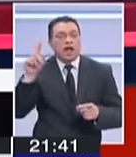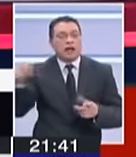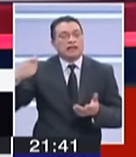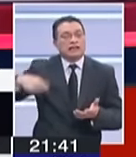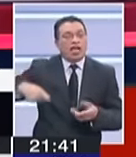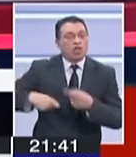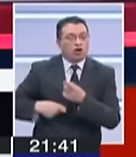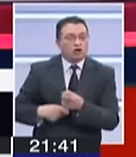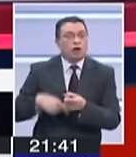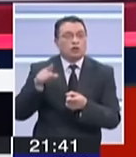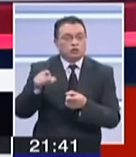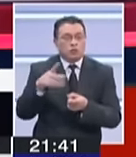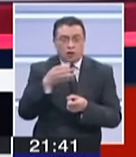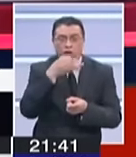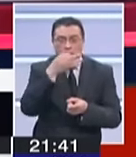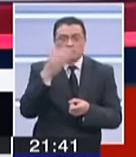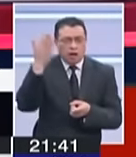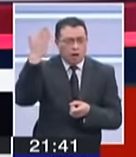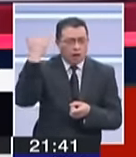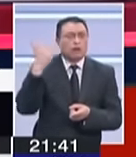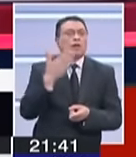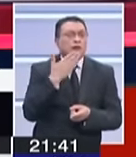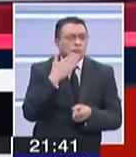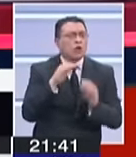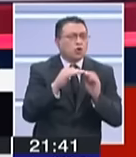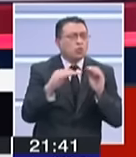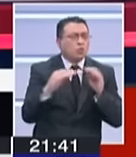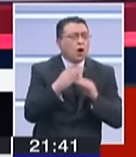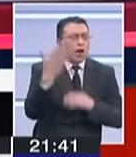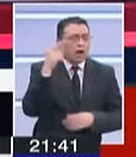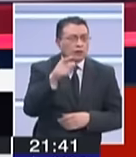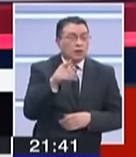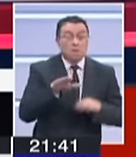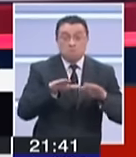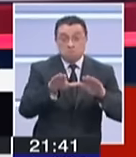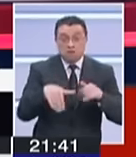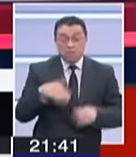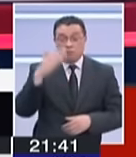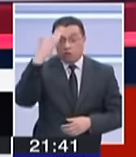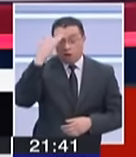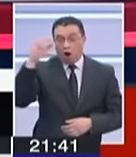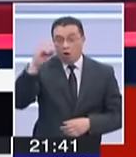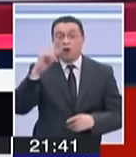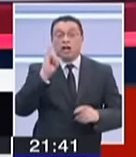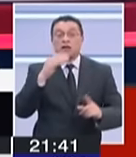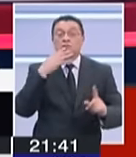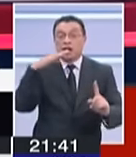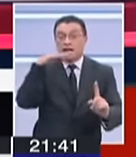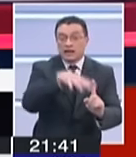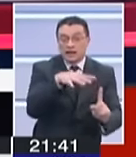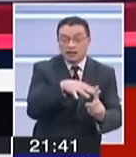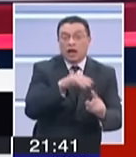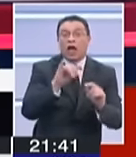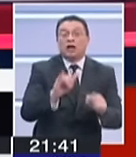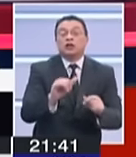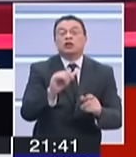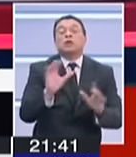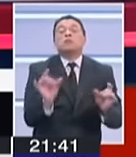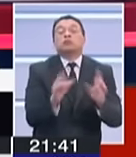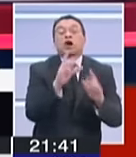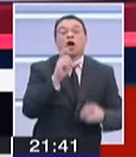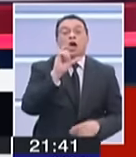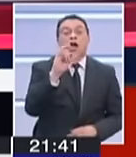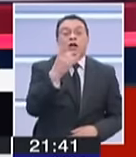algo mencionó en algún minuto también al respecto. ¿Mantiene esa crítica y, a pesar de aquello, si Alejandro Guillier